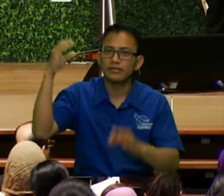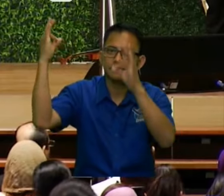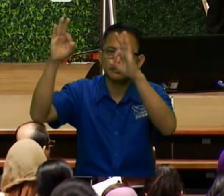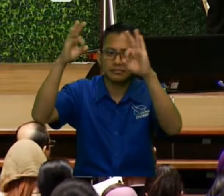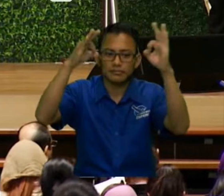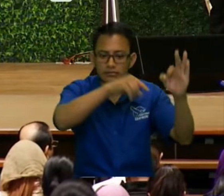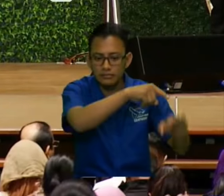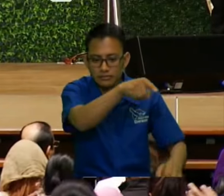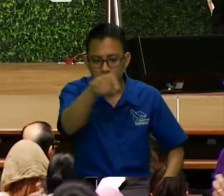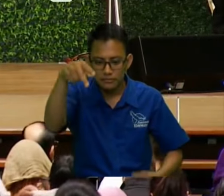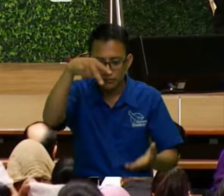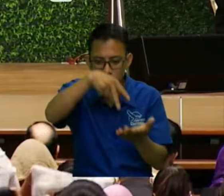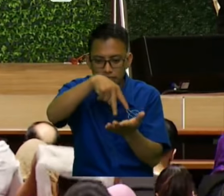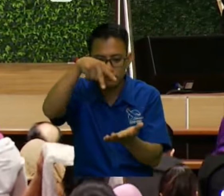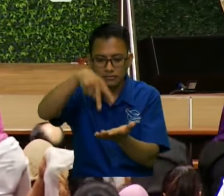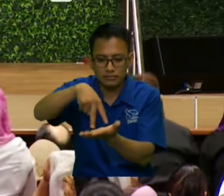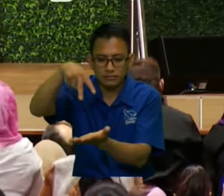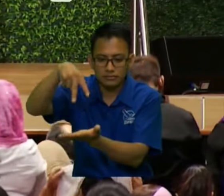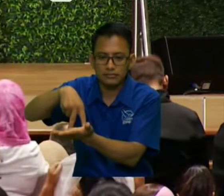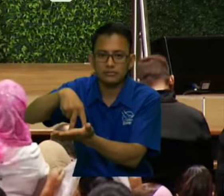Póngase de pie, por favor.